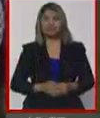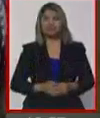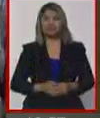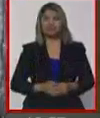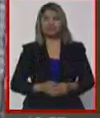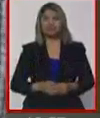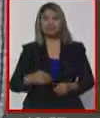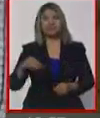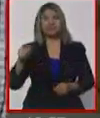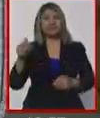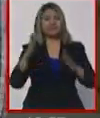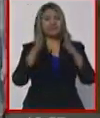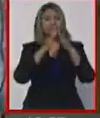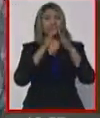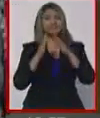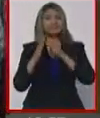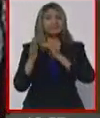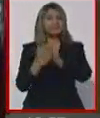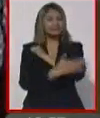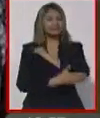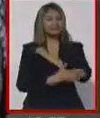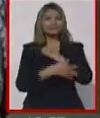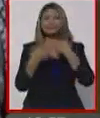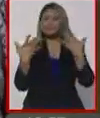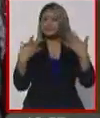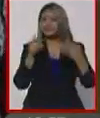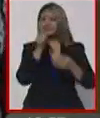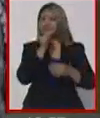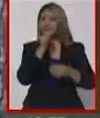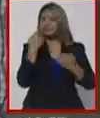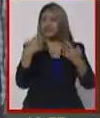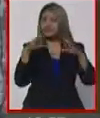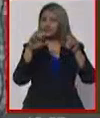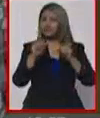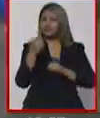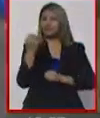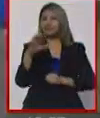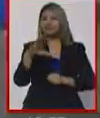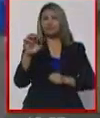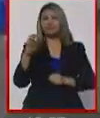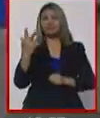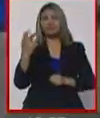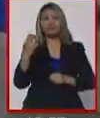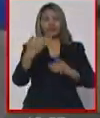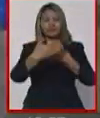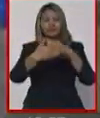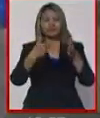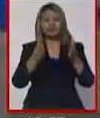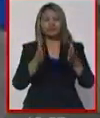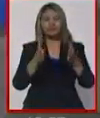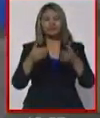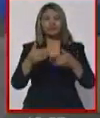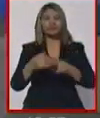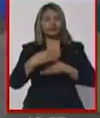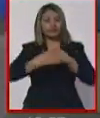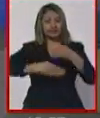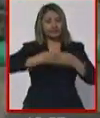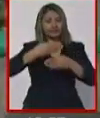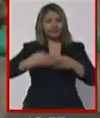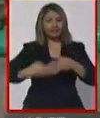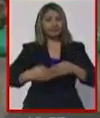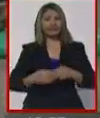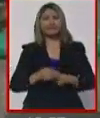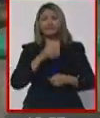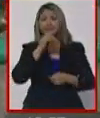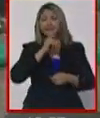En una hacienda particular se ha procedido al secuestro de 513 paquetes tipo ladrillo forrados con